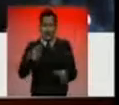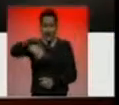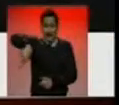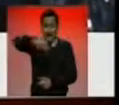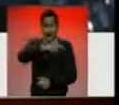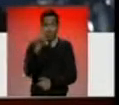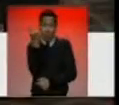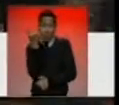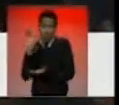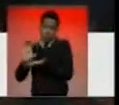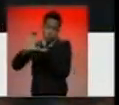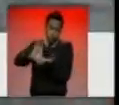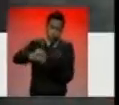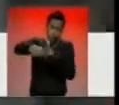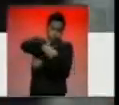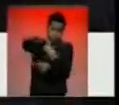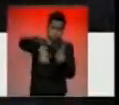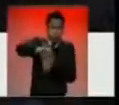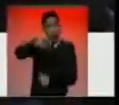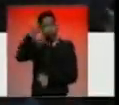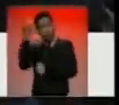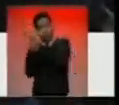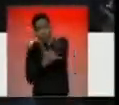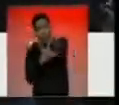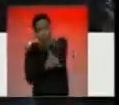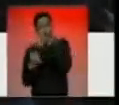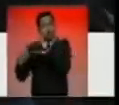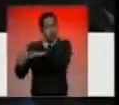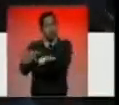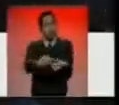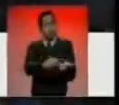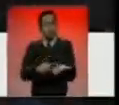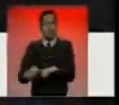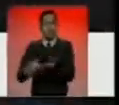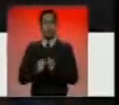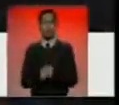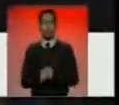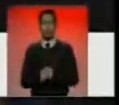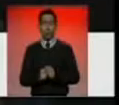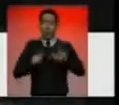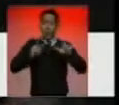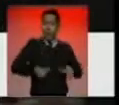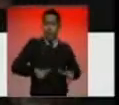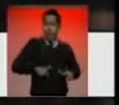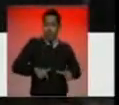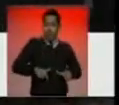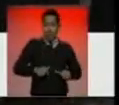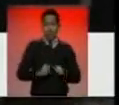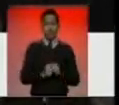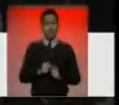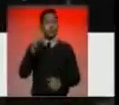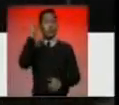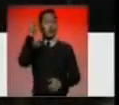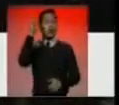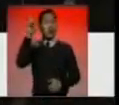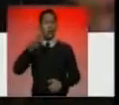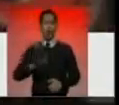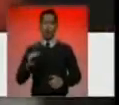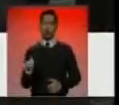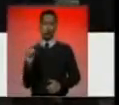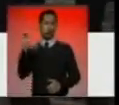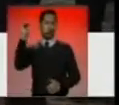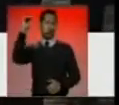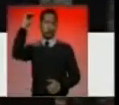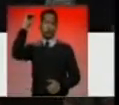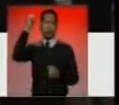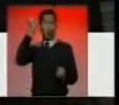extranjeros. El encuentro reunía al aspirante presidencial de Alianza País y que encabeza las encuestas, Lenín